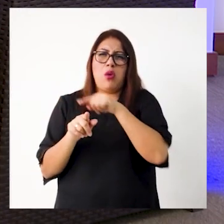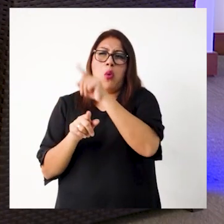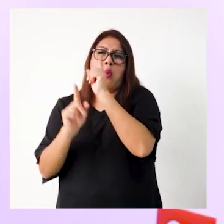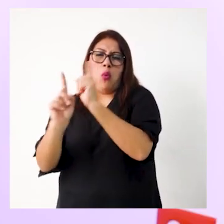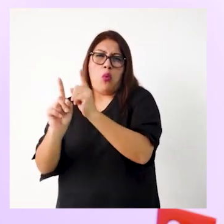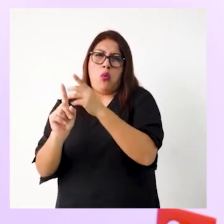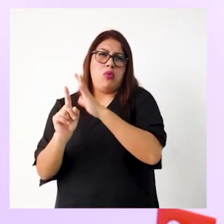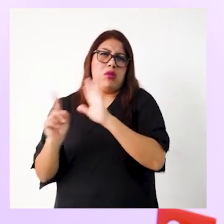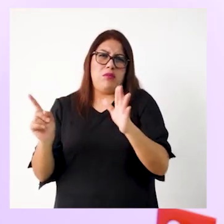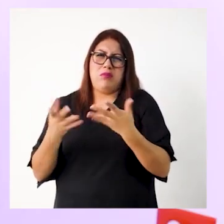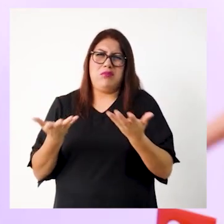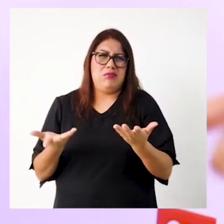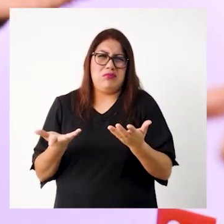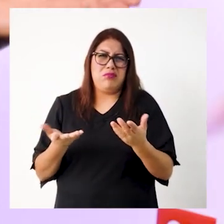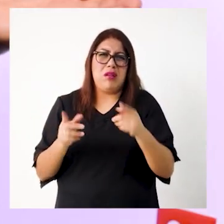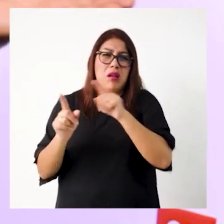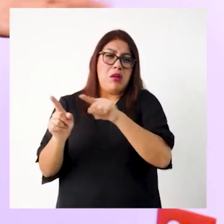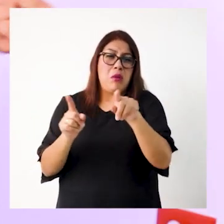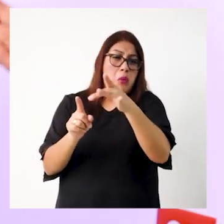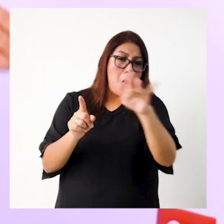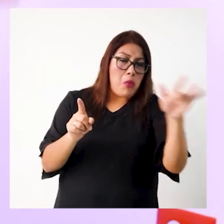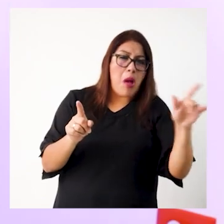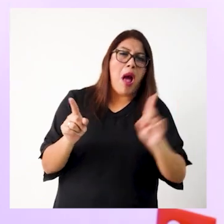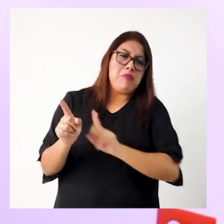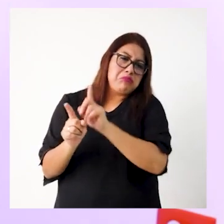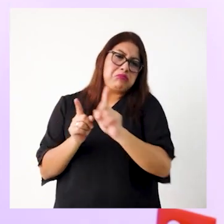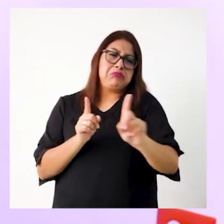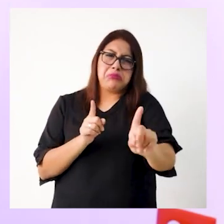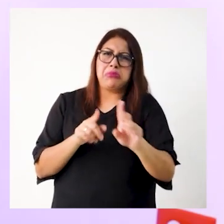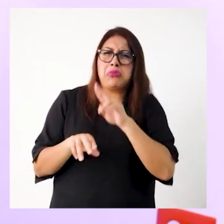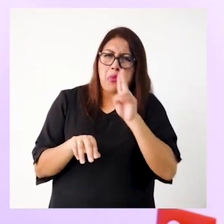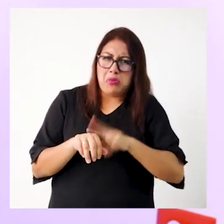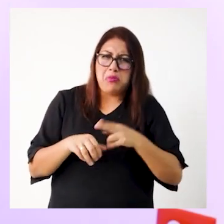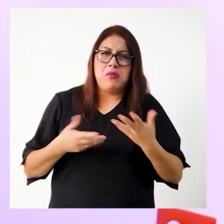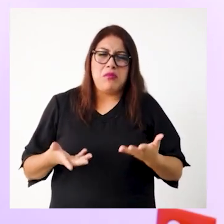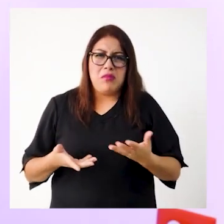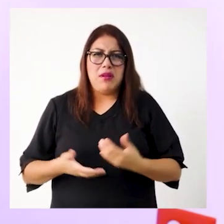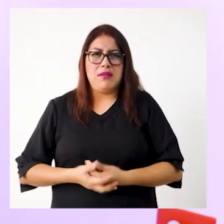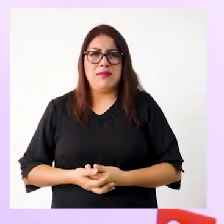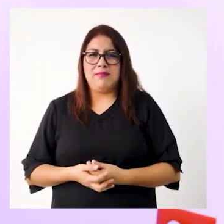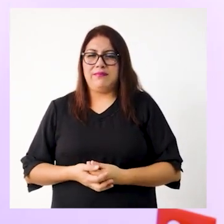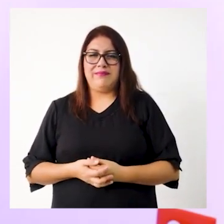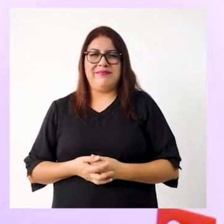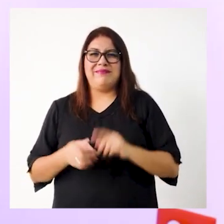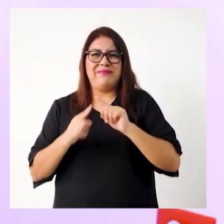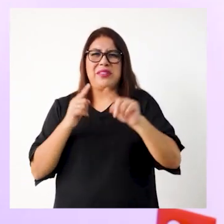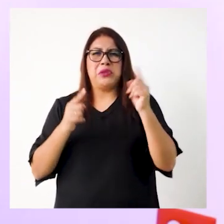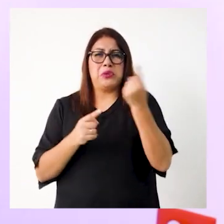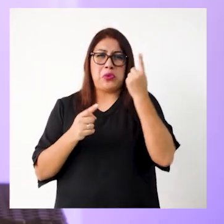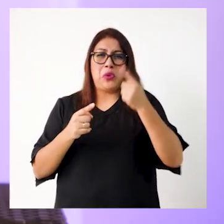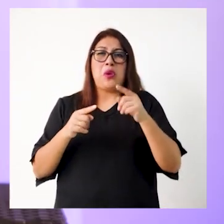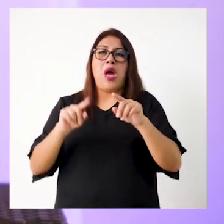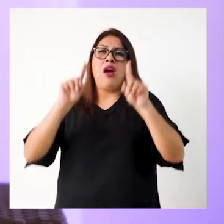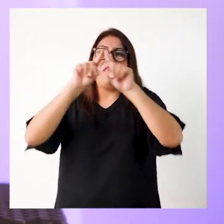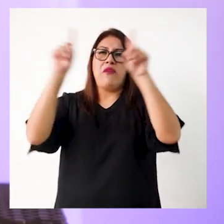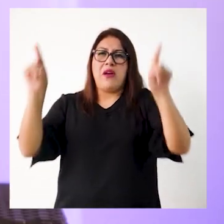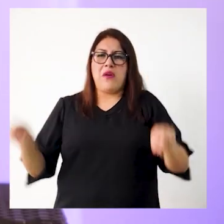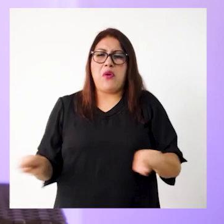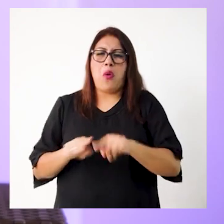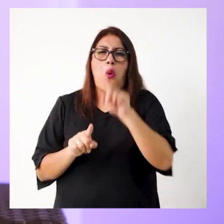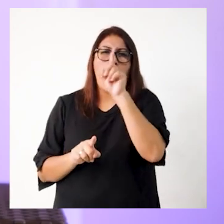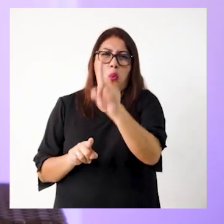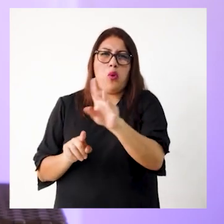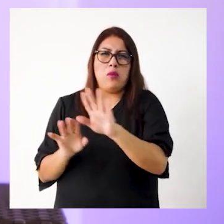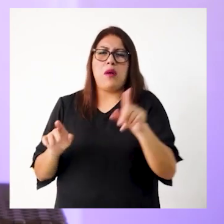y la primera vez. La ventanilla que se desocupe entra la persona. ¿Sí o no? Exacto. Pero no funciona así, pues. No hacer una ventanilla donde, a ver, que hagan